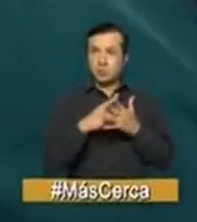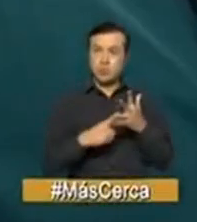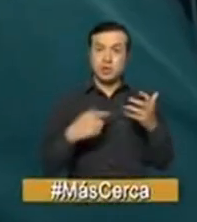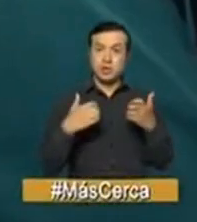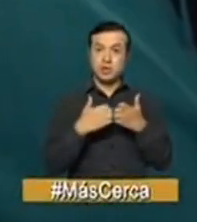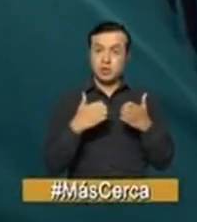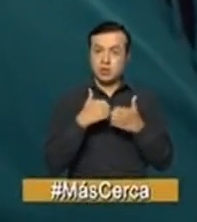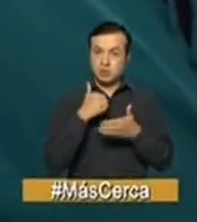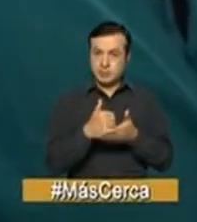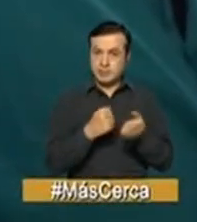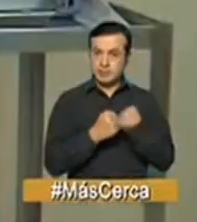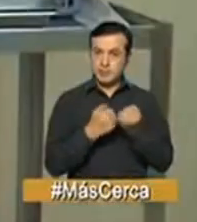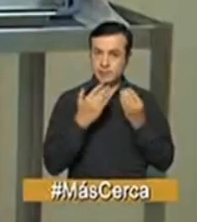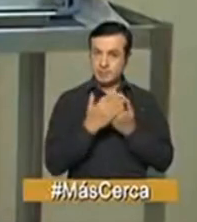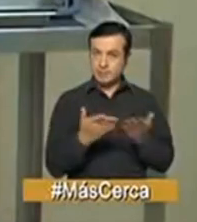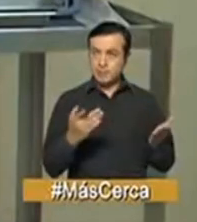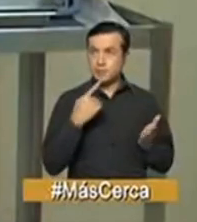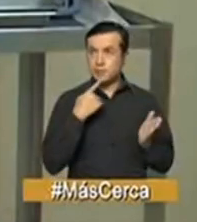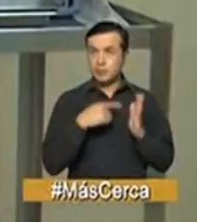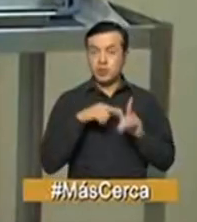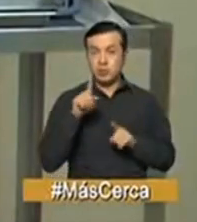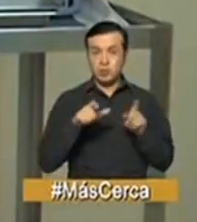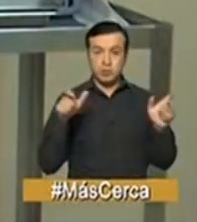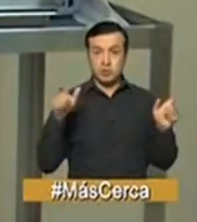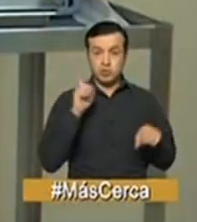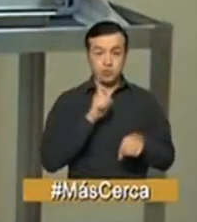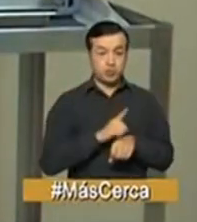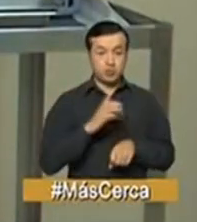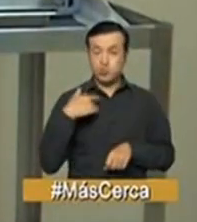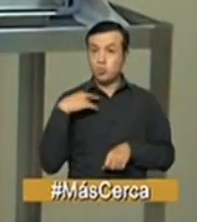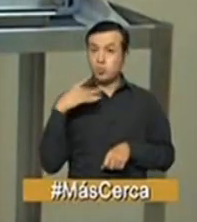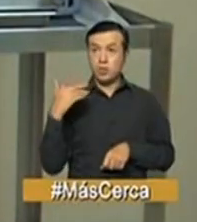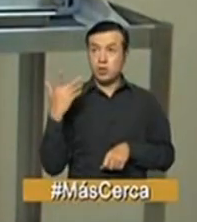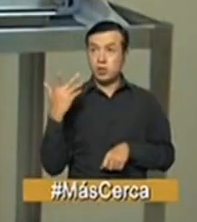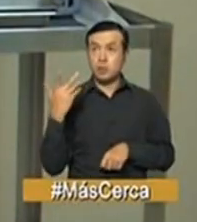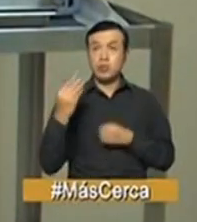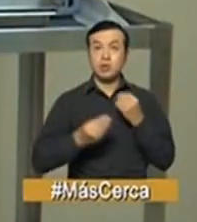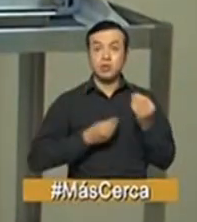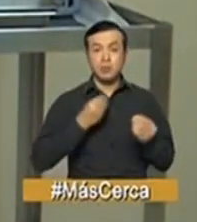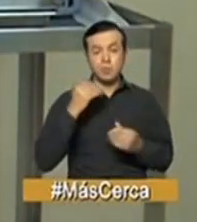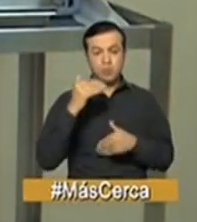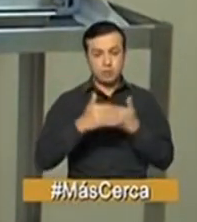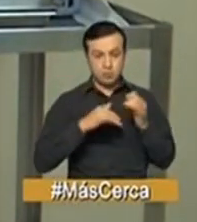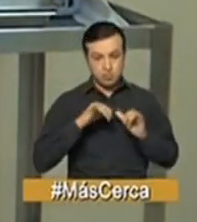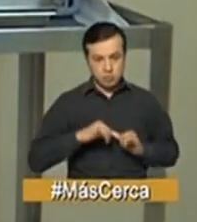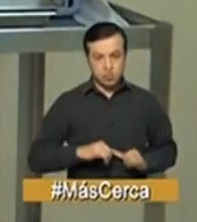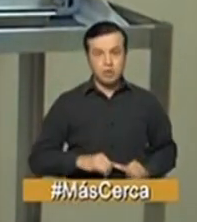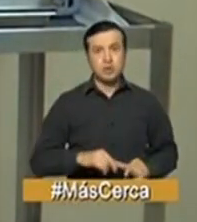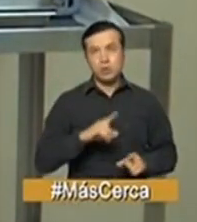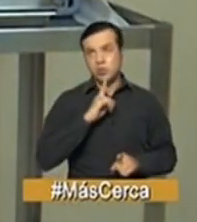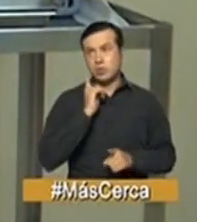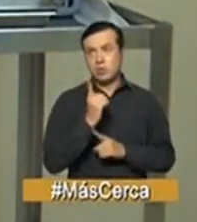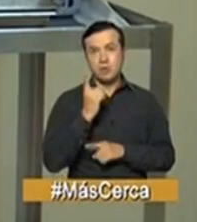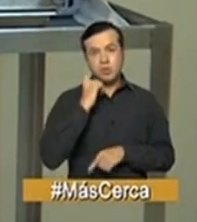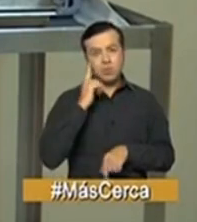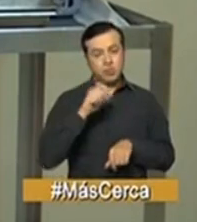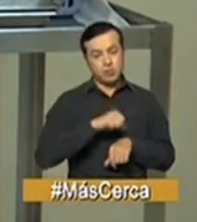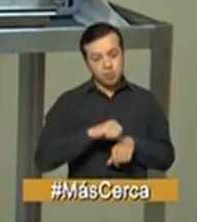equipos necesarios. Hay gente que ni siquiera es médico y está realizando procedimientos.